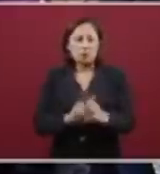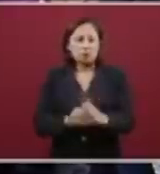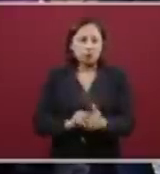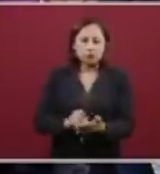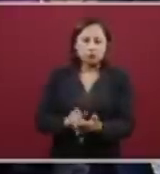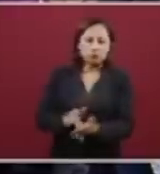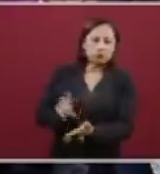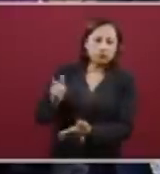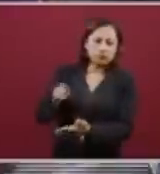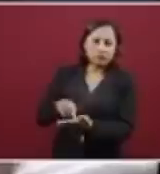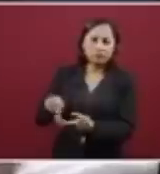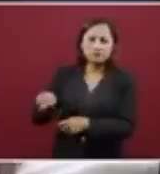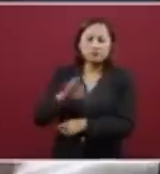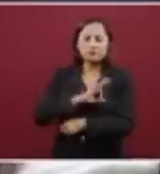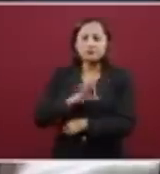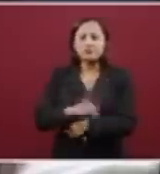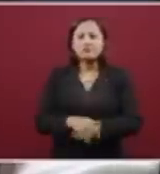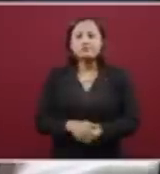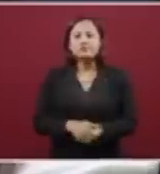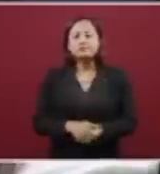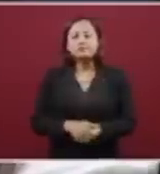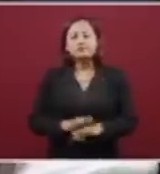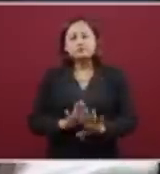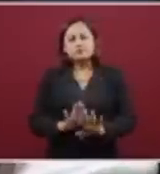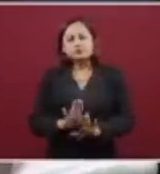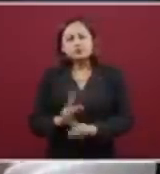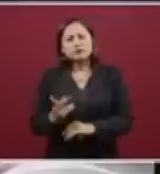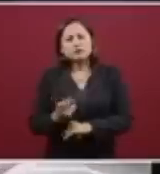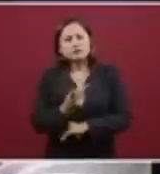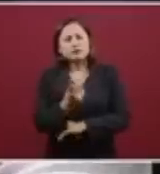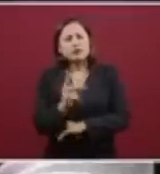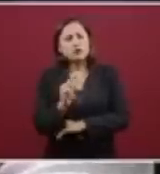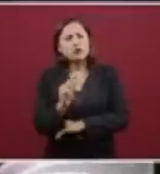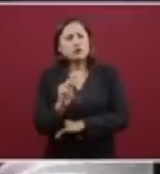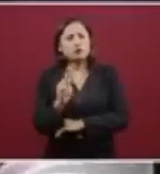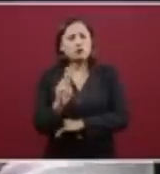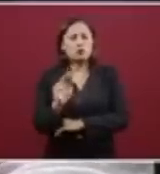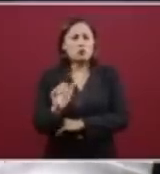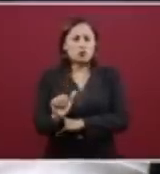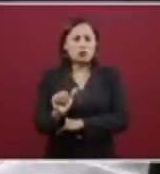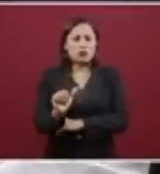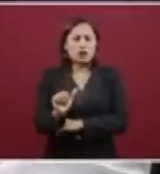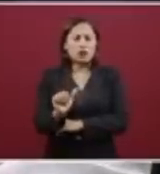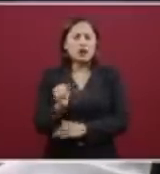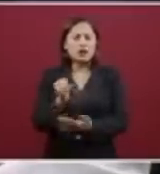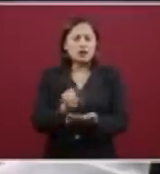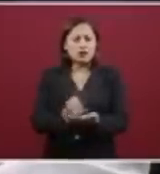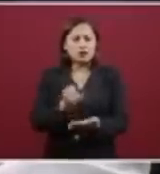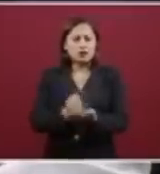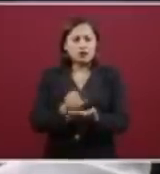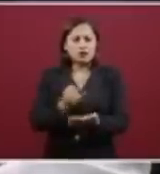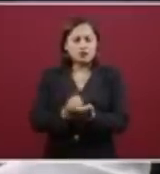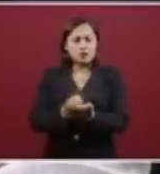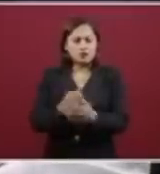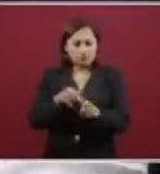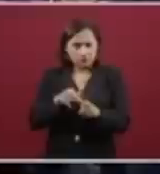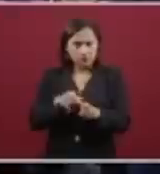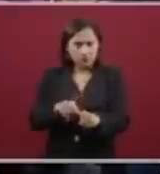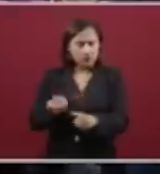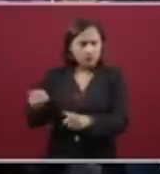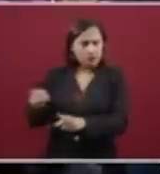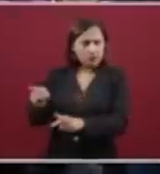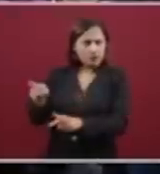esta idea el el tua se seguiría utilizando ahora para la construcción del nuevo aeropuerto en santa lucia